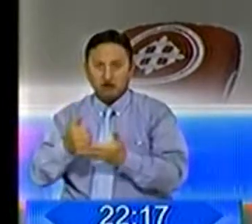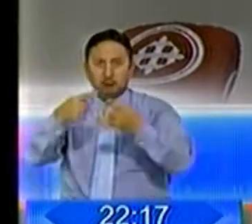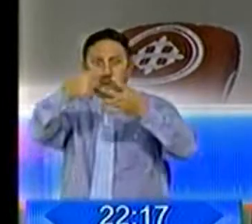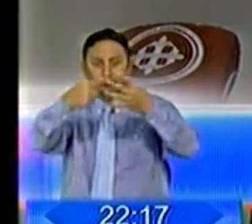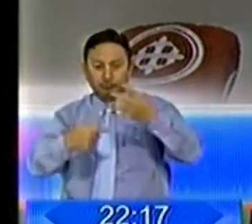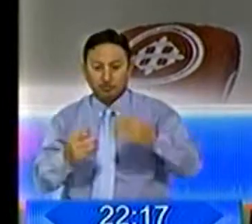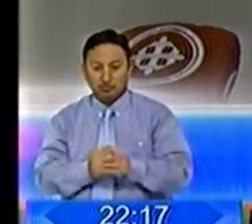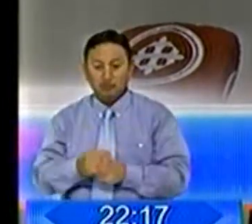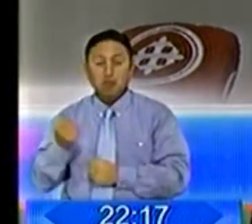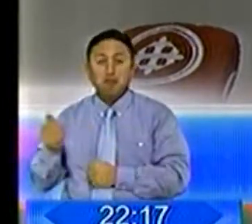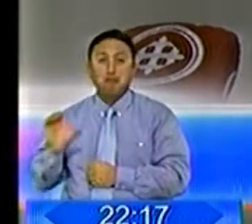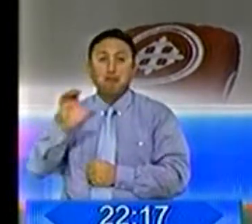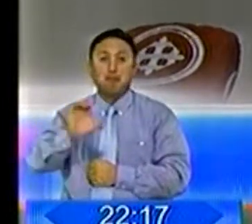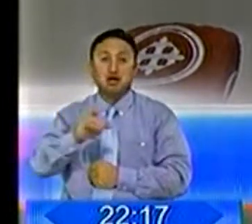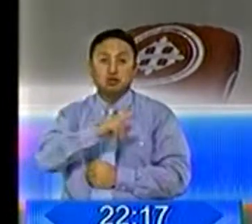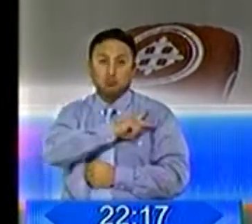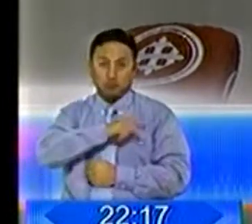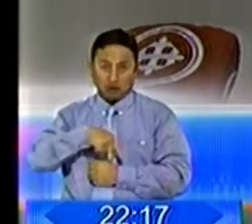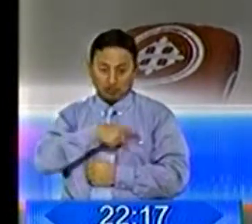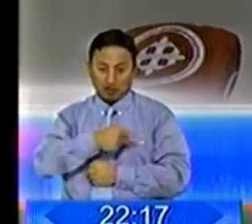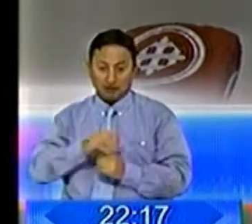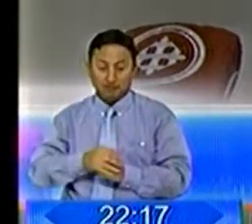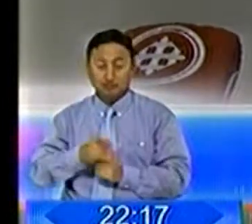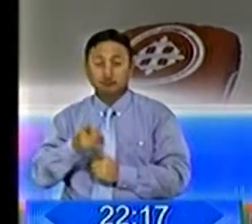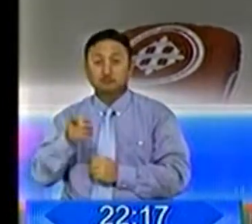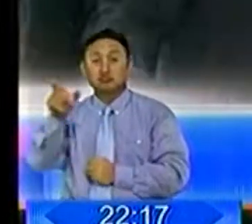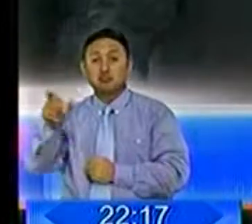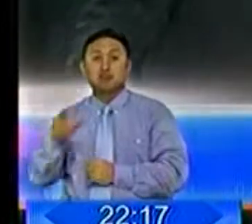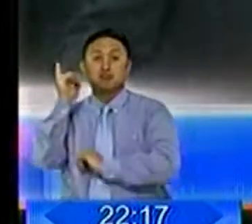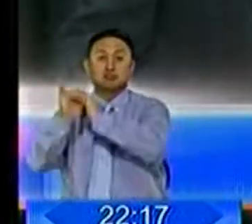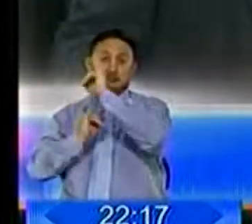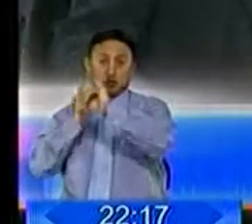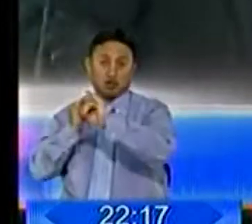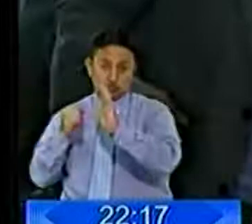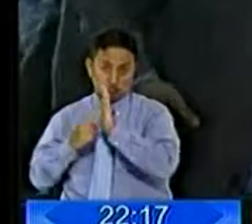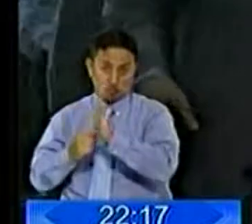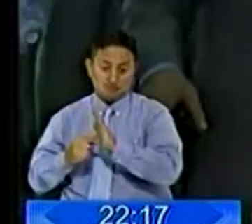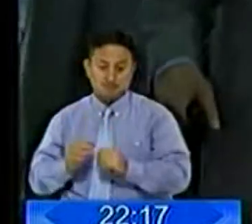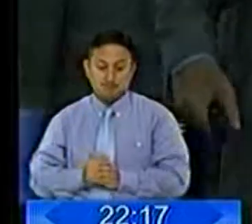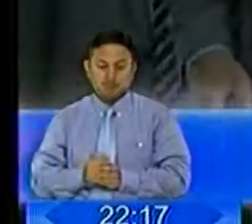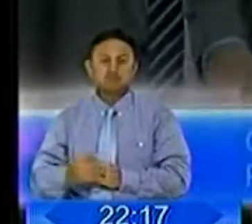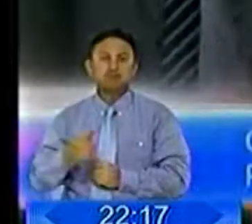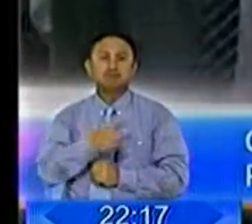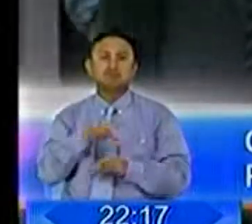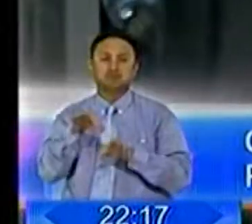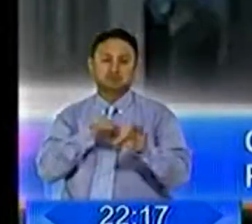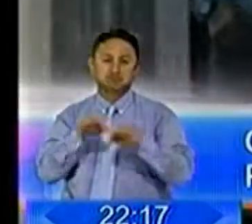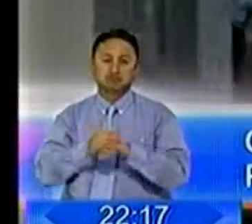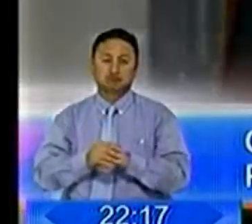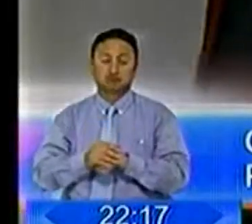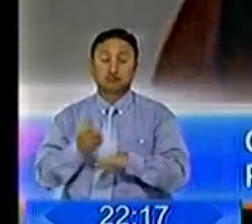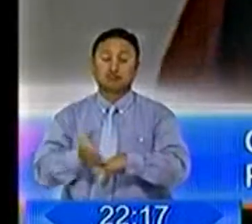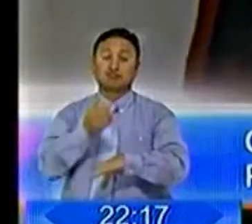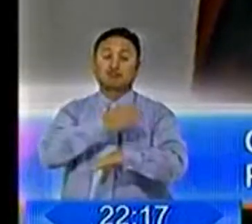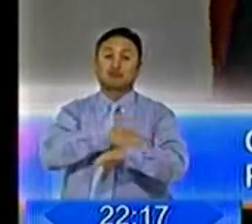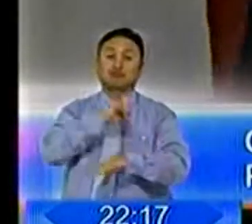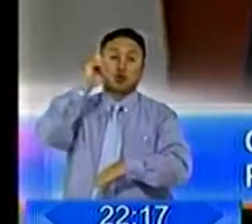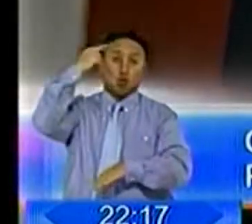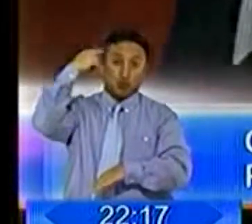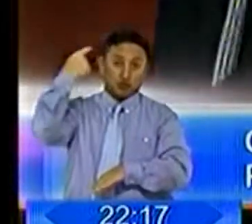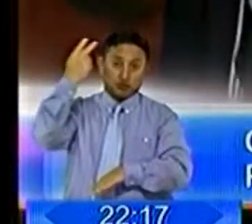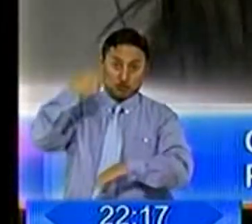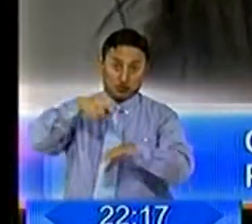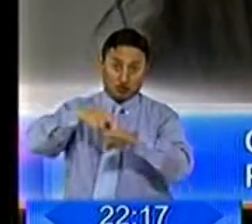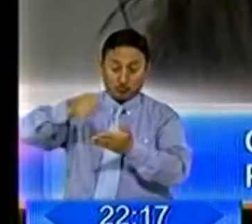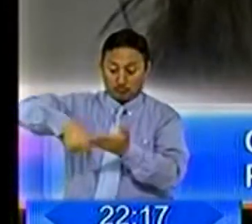una inversión privada, un inversionista reconocido a nivel internacional. Pastor relató que respaldados en el contrato que mantuvieron con el gobierno